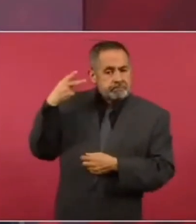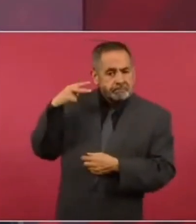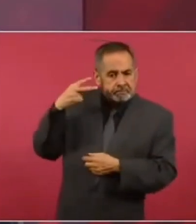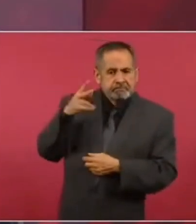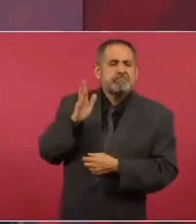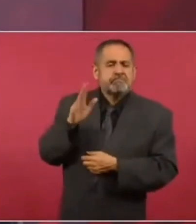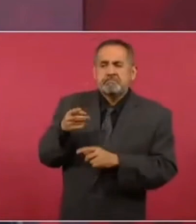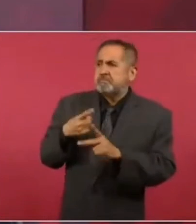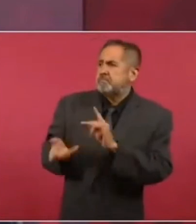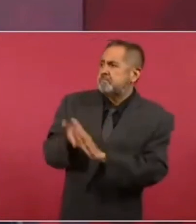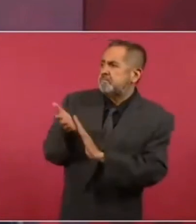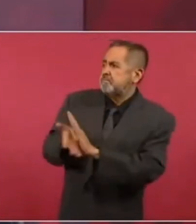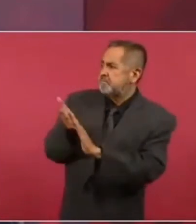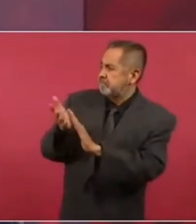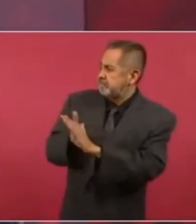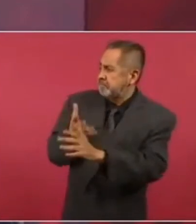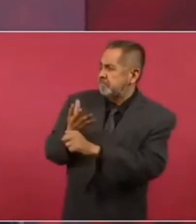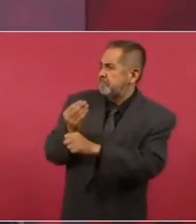además